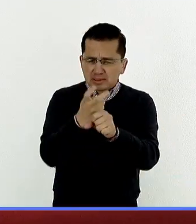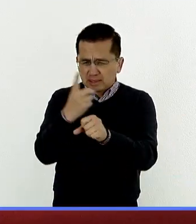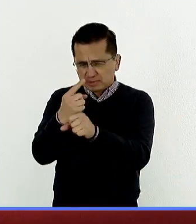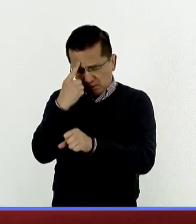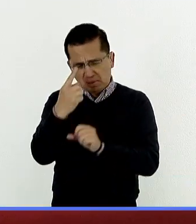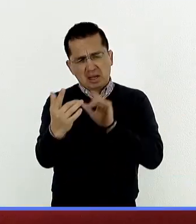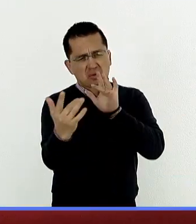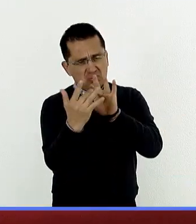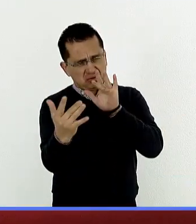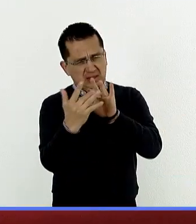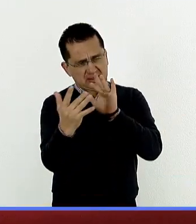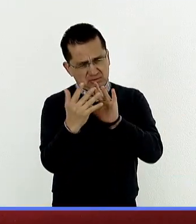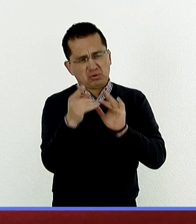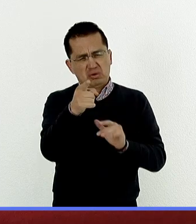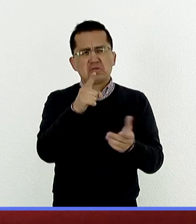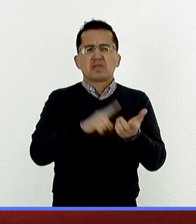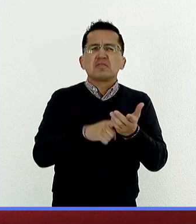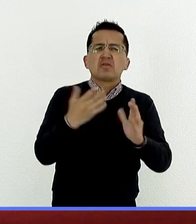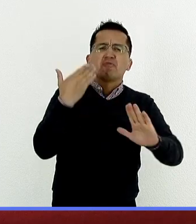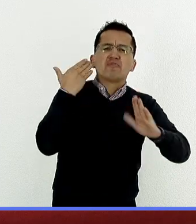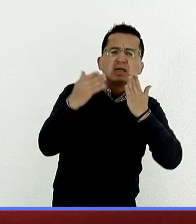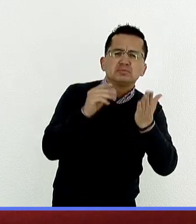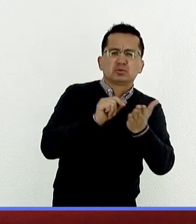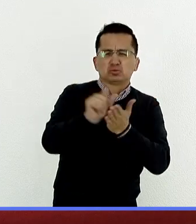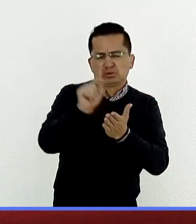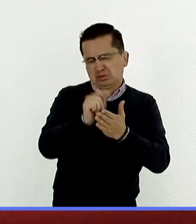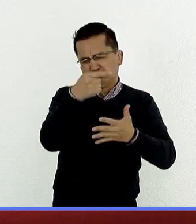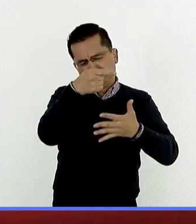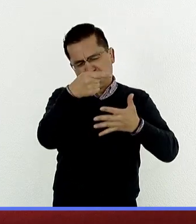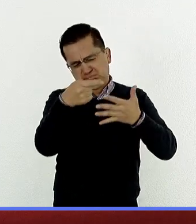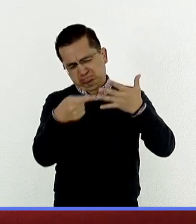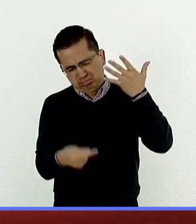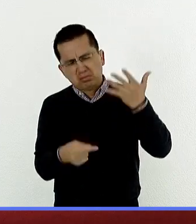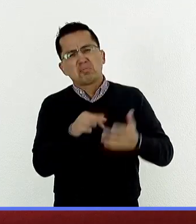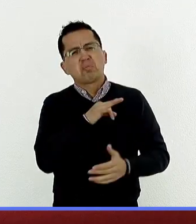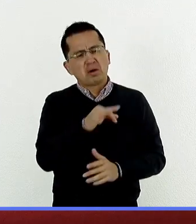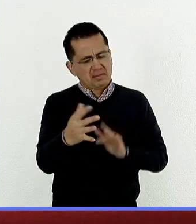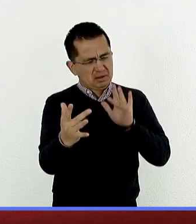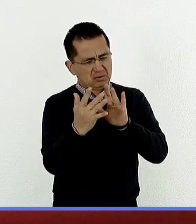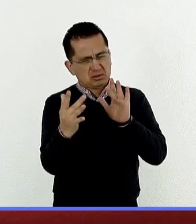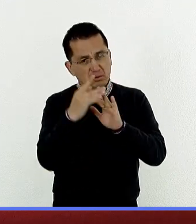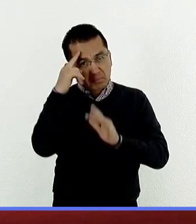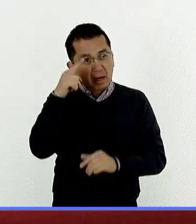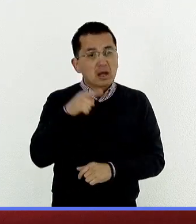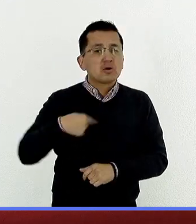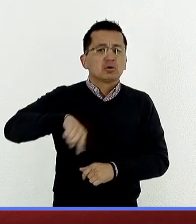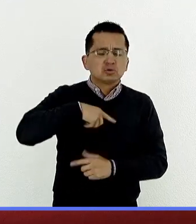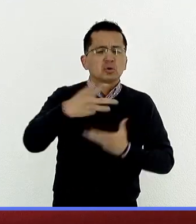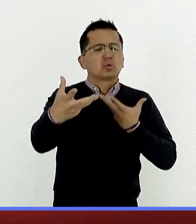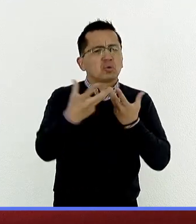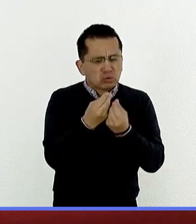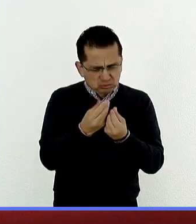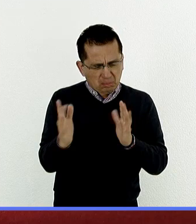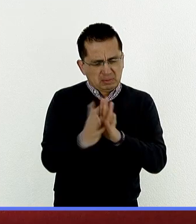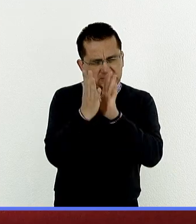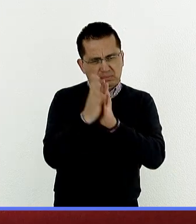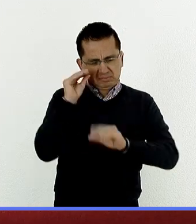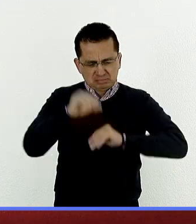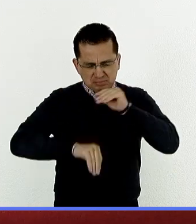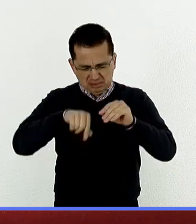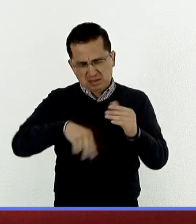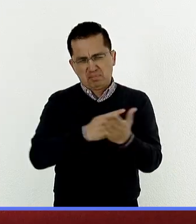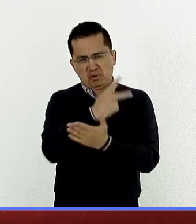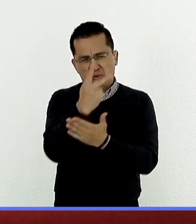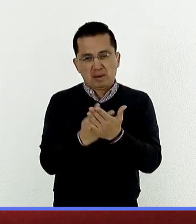a que se pongan en contacto con nosotros a través de nuestras redes sociales Si están abiertas en todo momento para que sigamos haciendo juntos Este programa